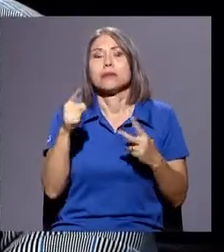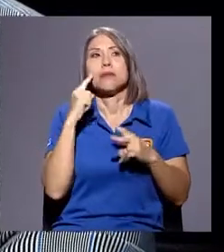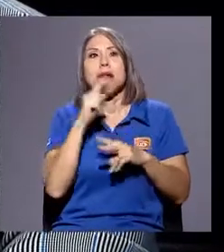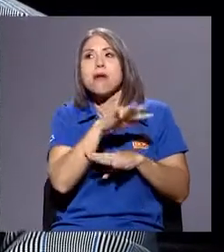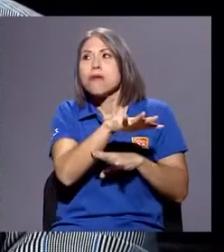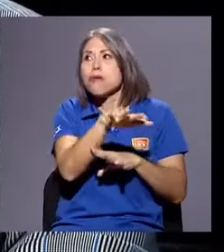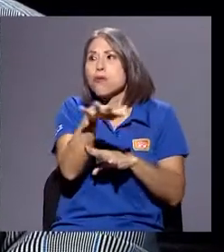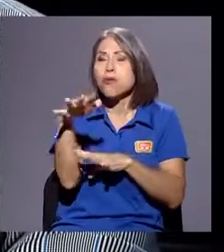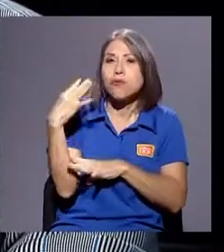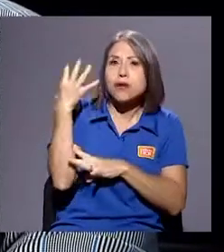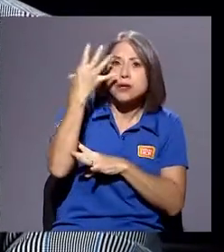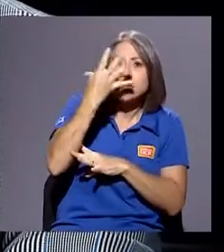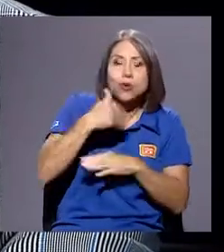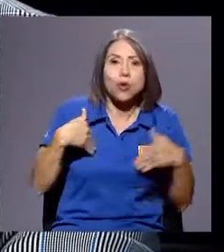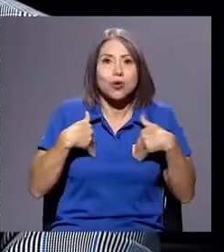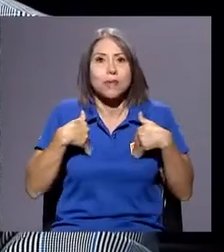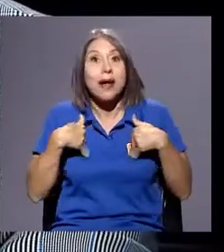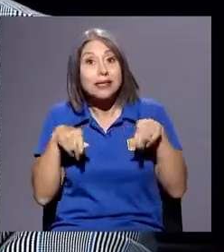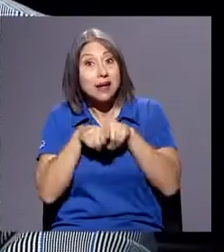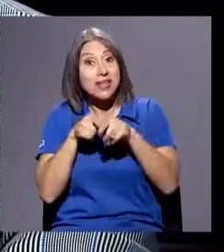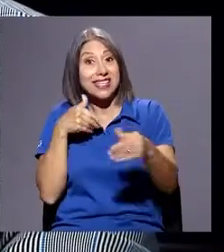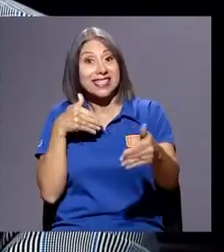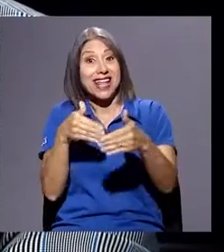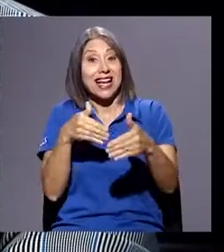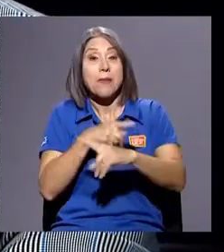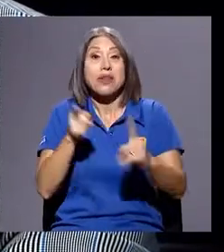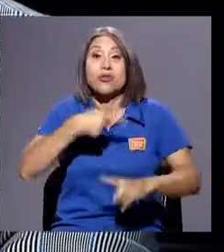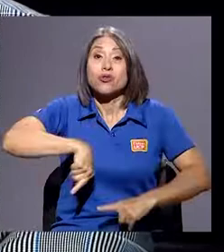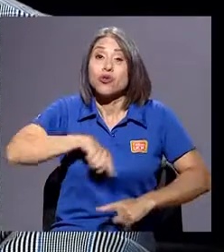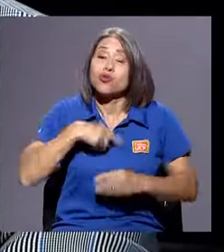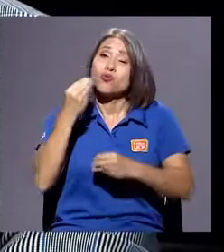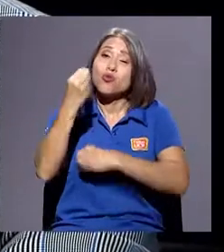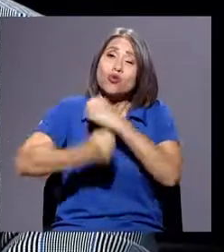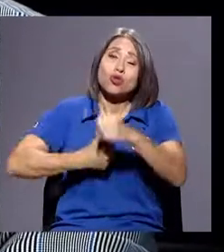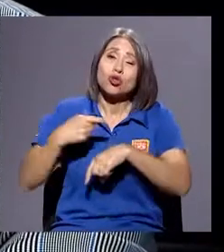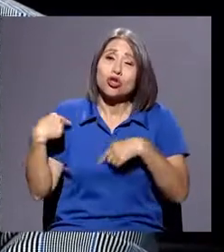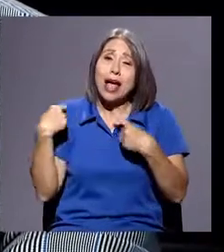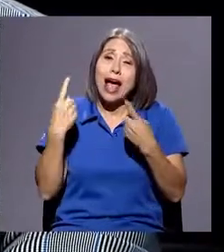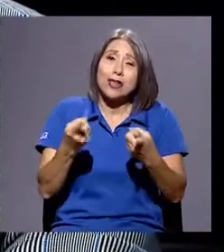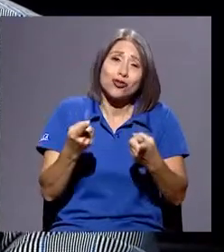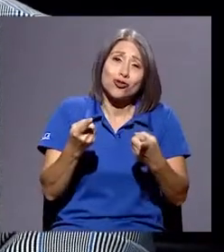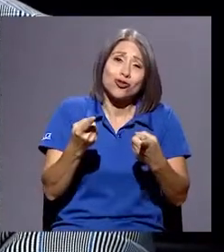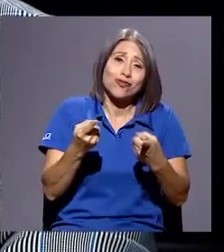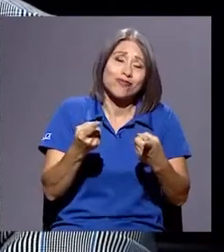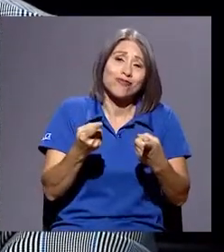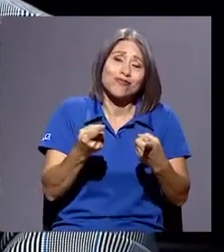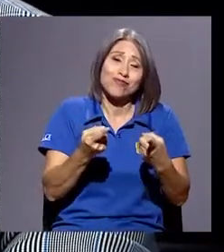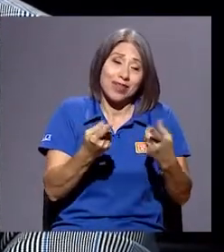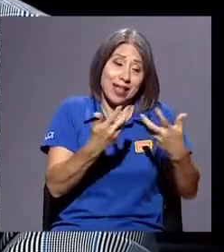cercanía, porque también es cerca. Bueno, por años no hemos logrado, sector público y privado, dirigir